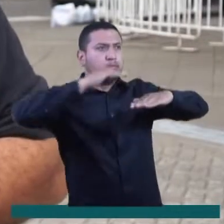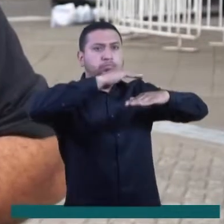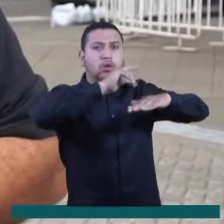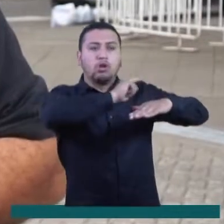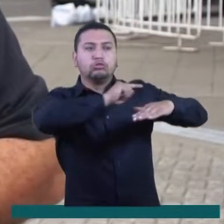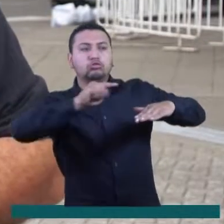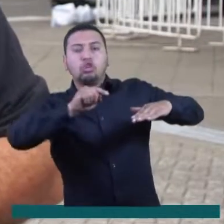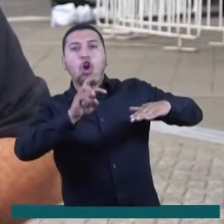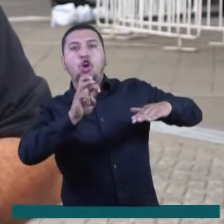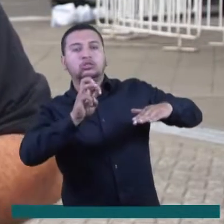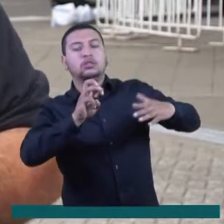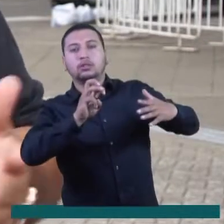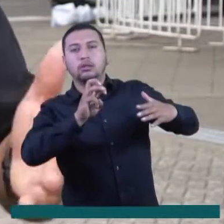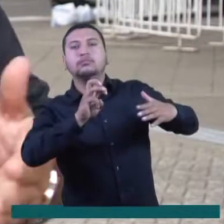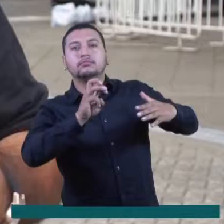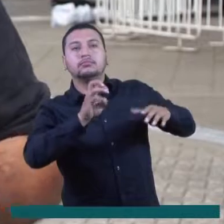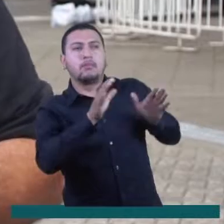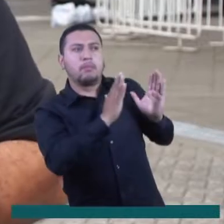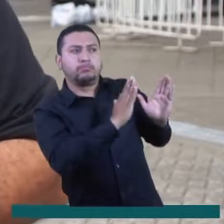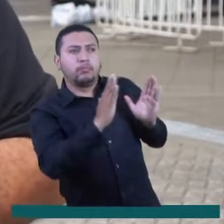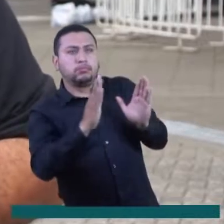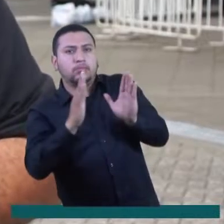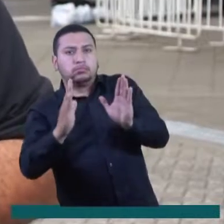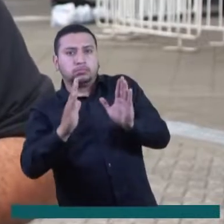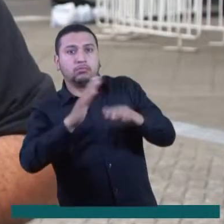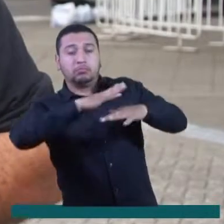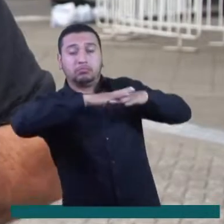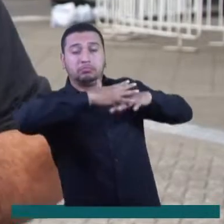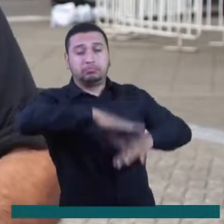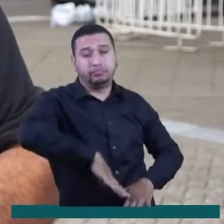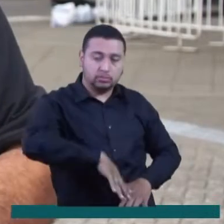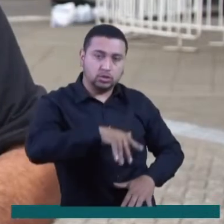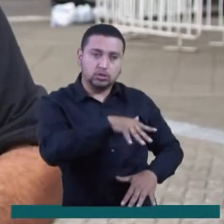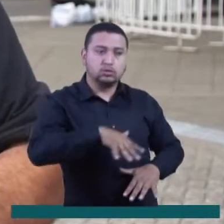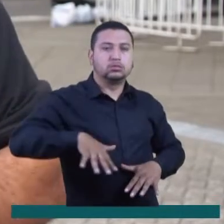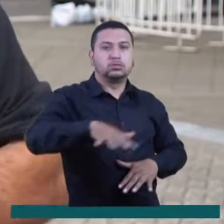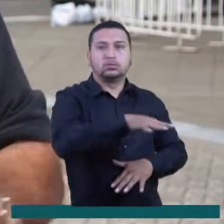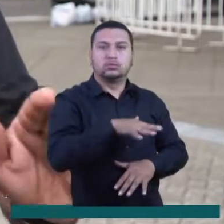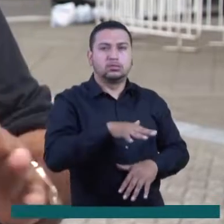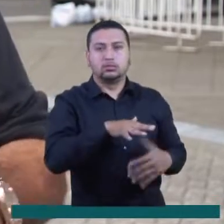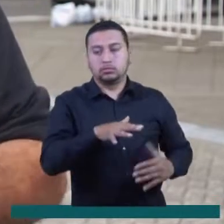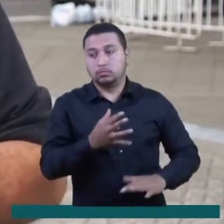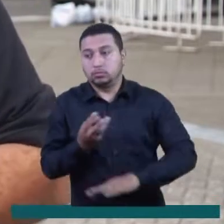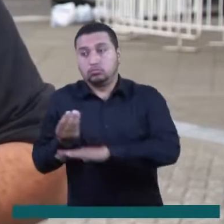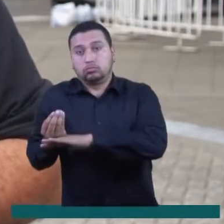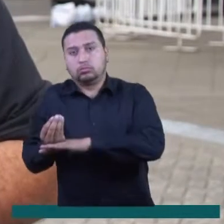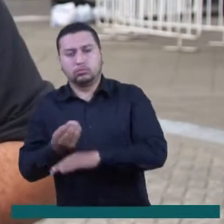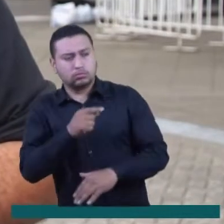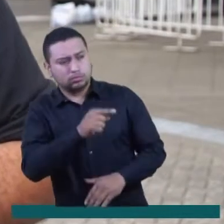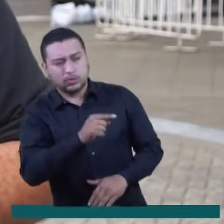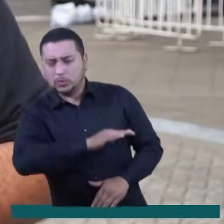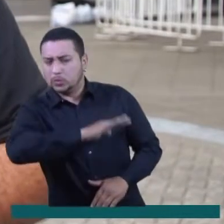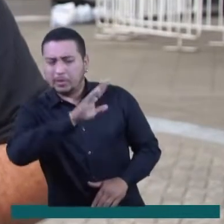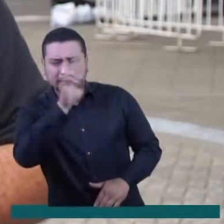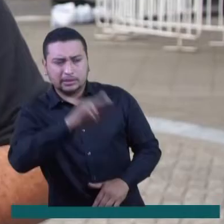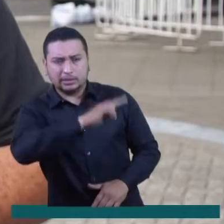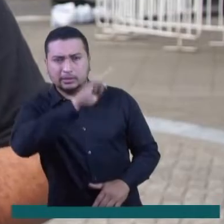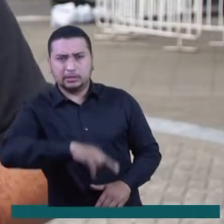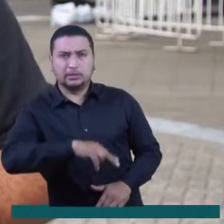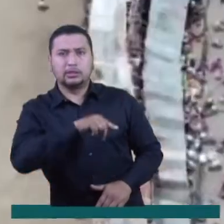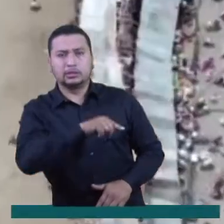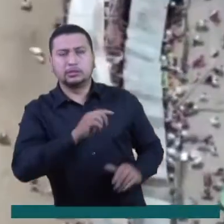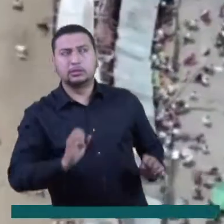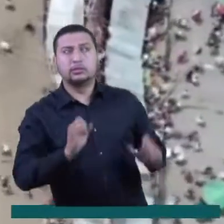de Toros Gilberto Charri. Las autoridades seccionales ordenaron que esta clase de eventos no se realicen más en las festividades del centro del